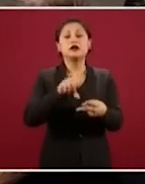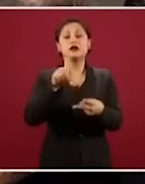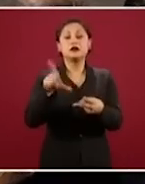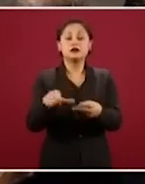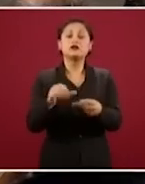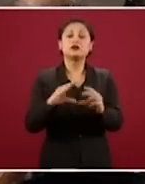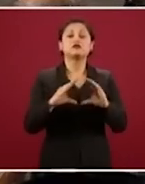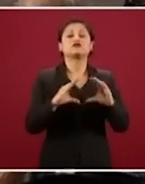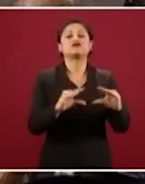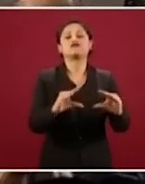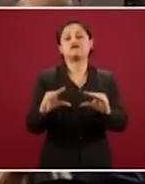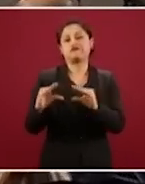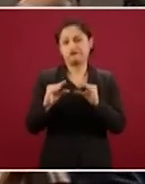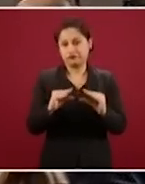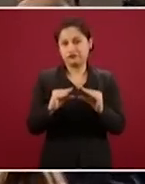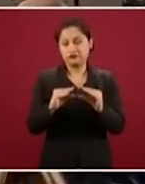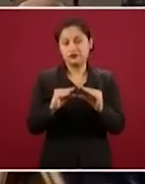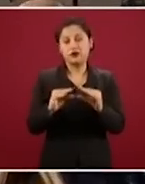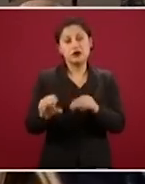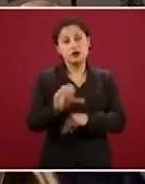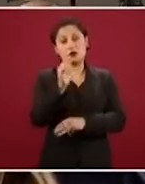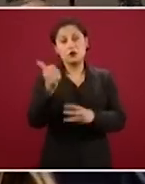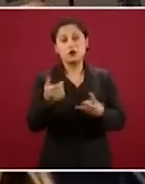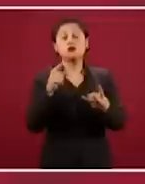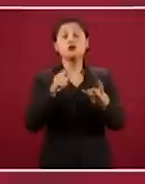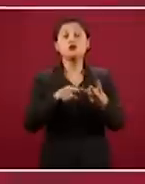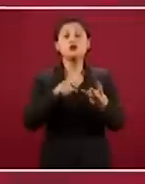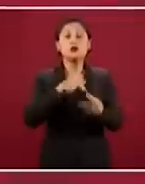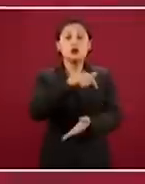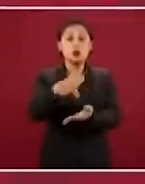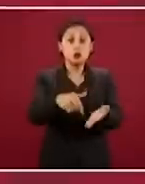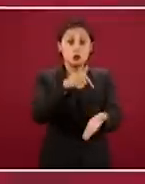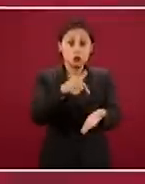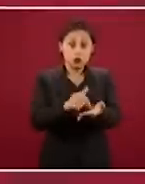también importante, el contar con las instalaciones.